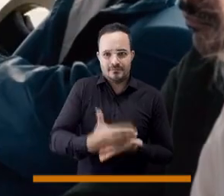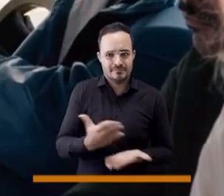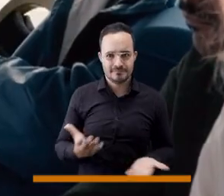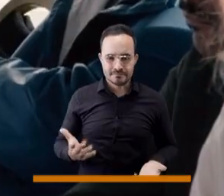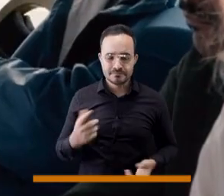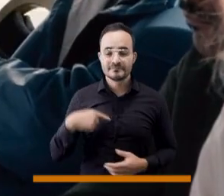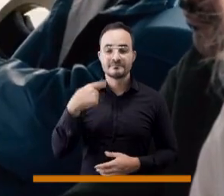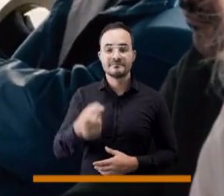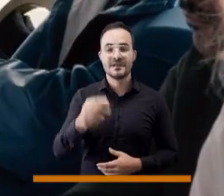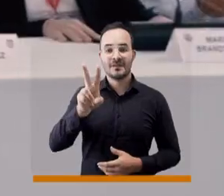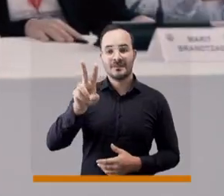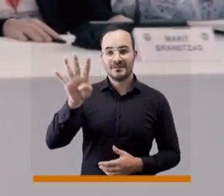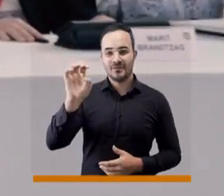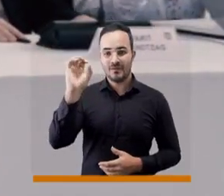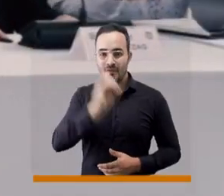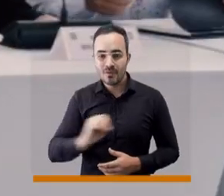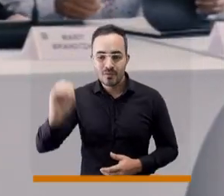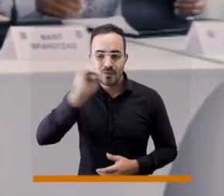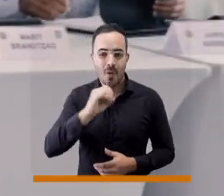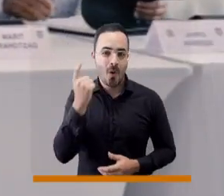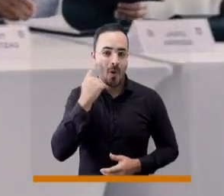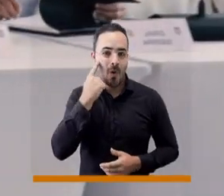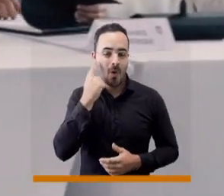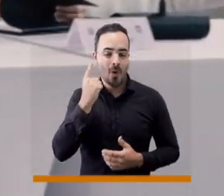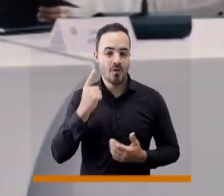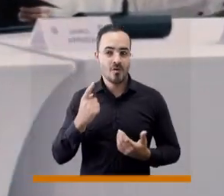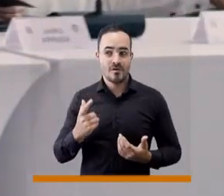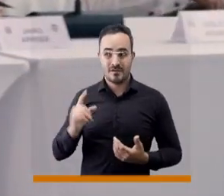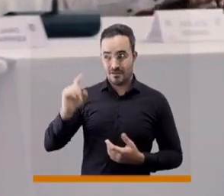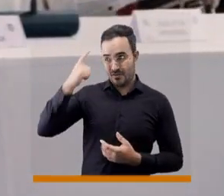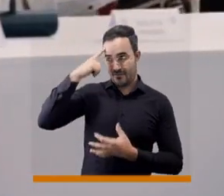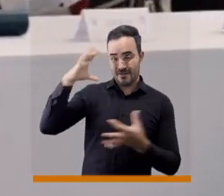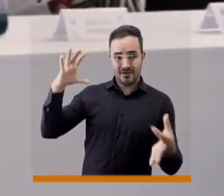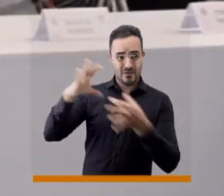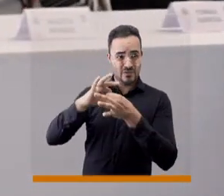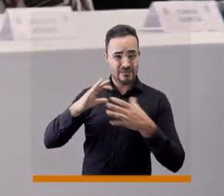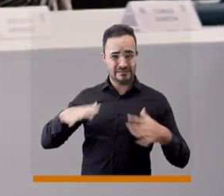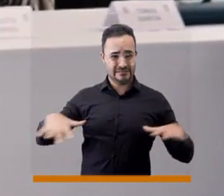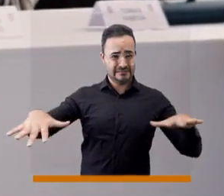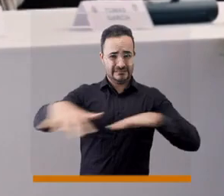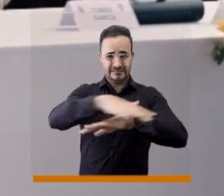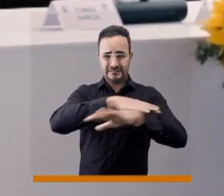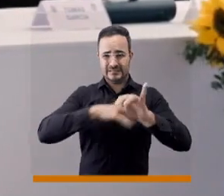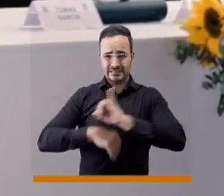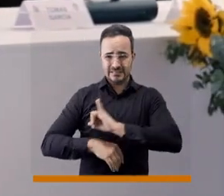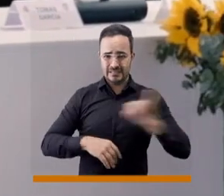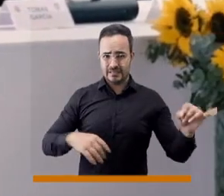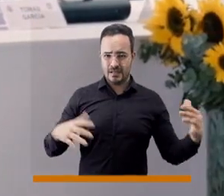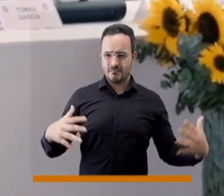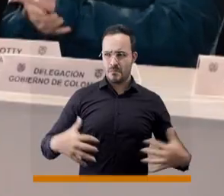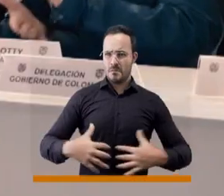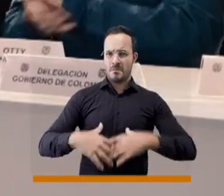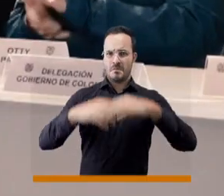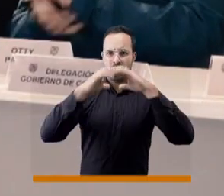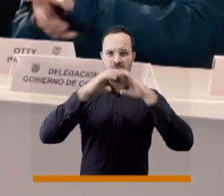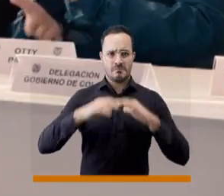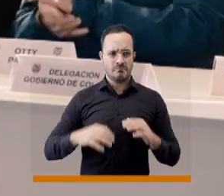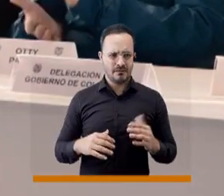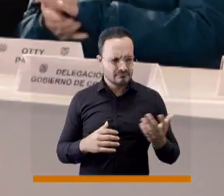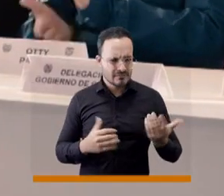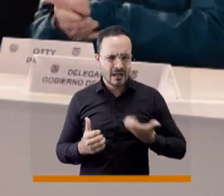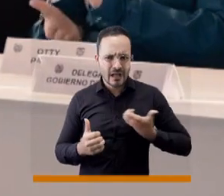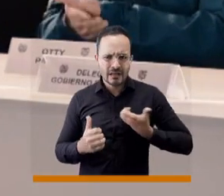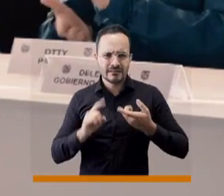podemos olvidar que el próximo 29 de octubre o se consolida el gobierno socialista y de izquierda en este